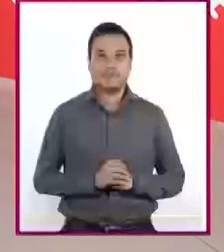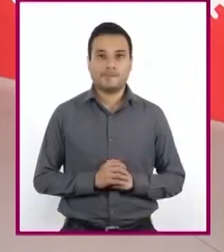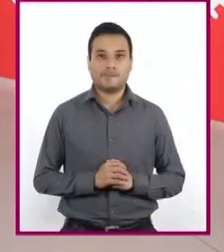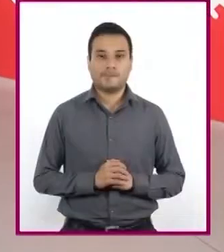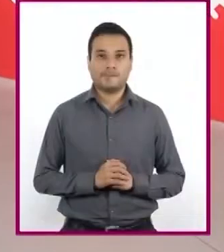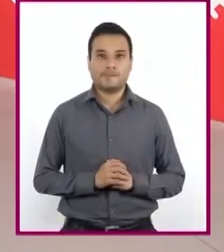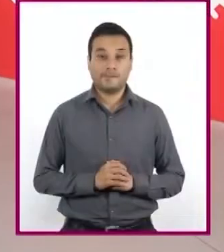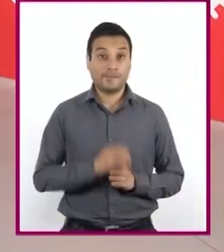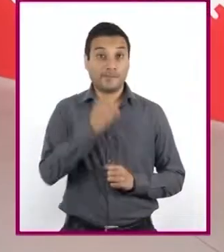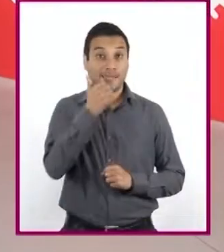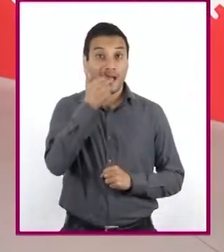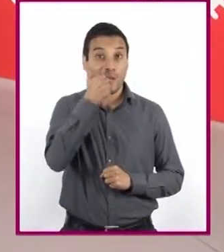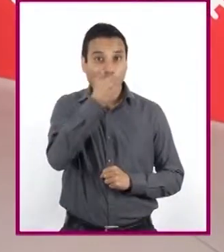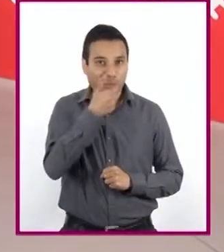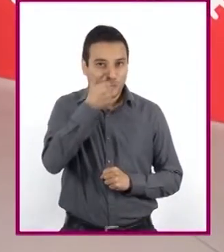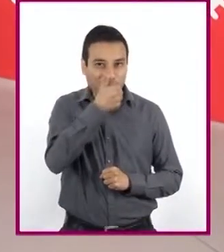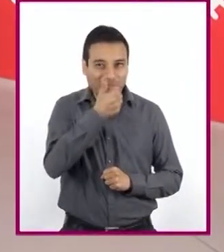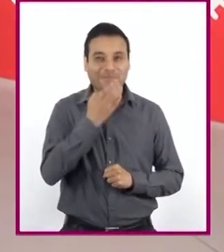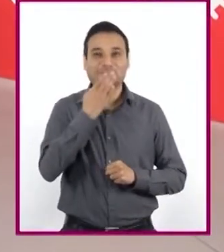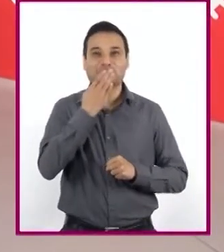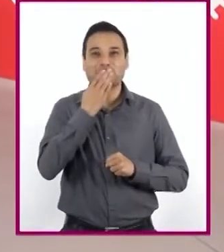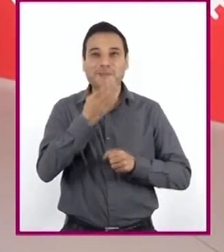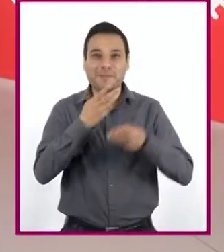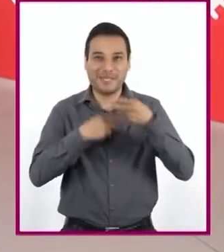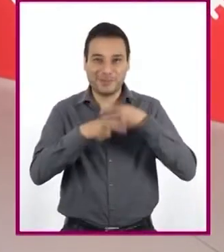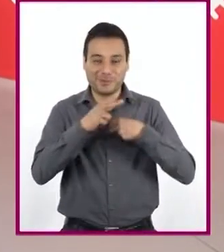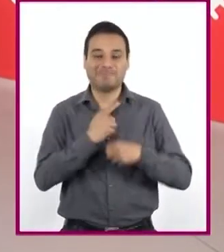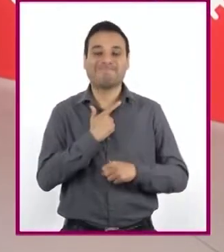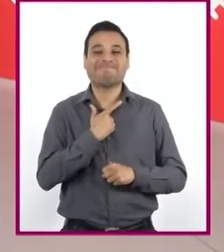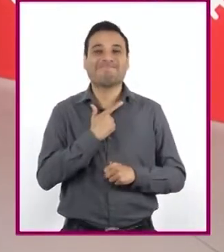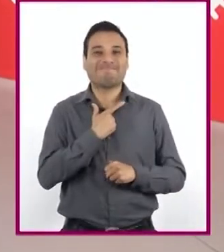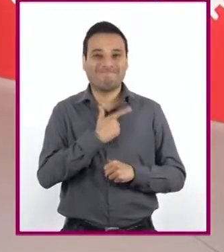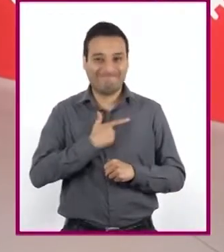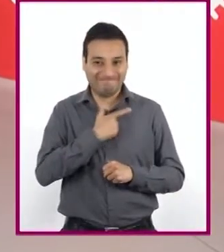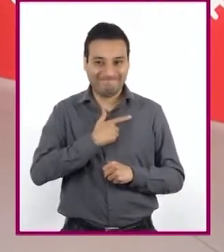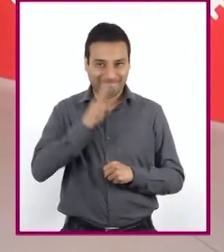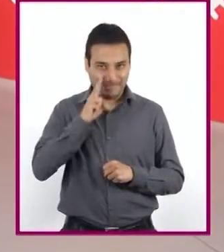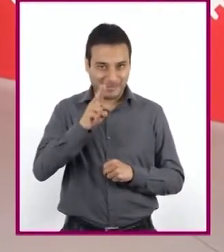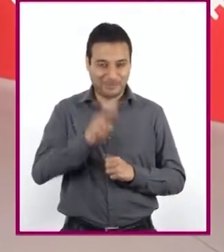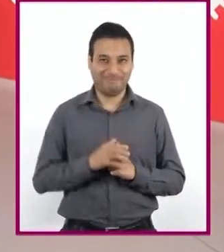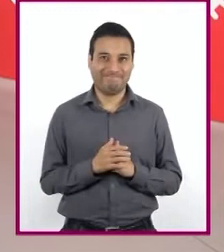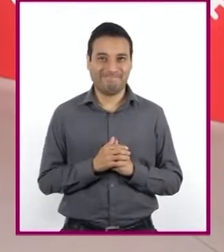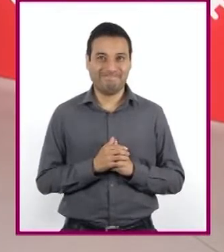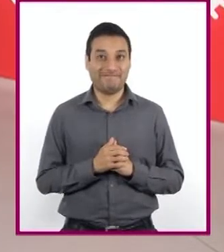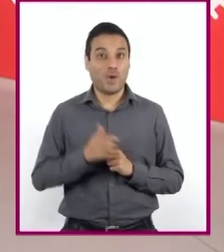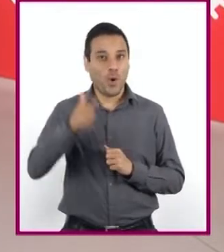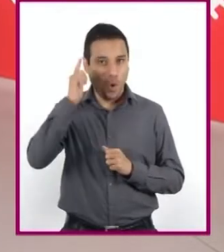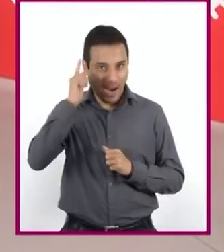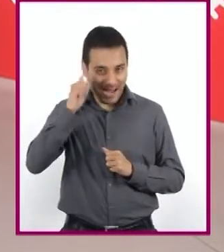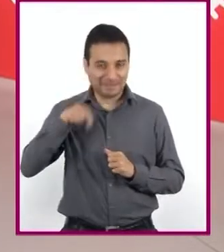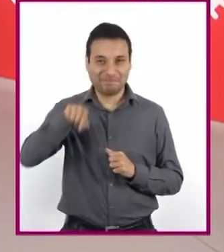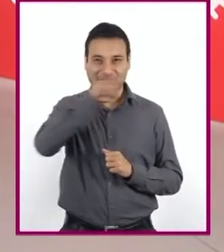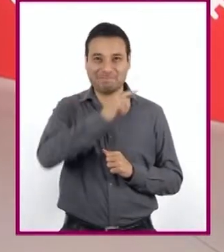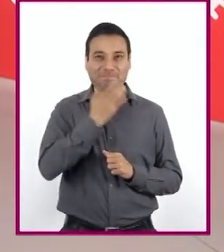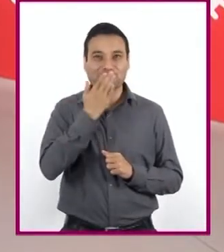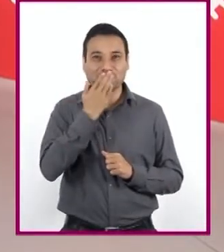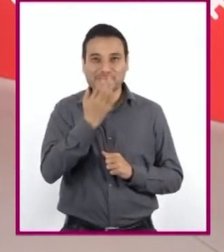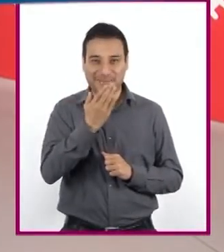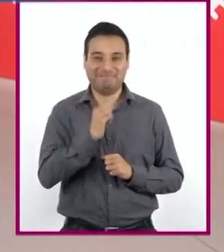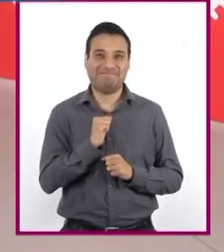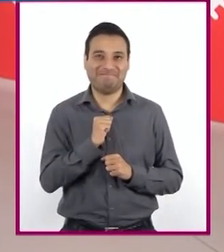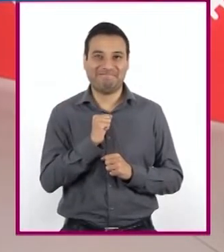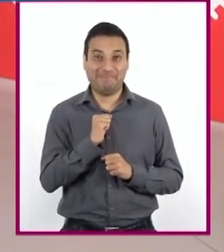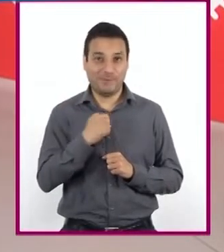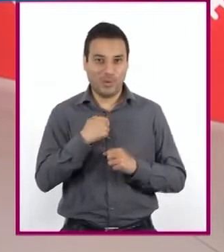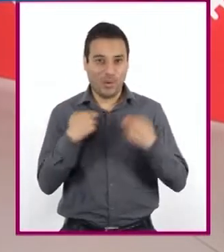Alumnas y alumnos, bienvenidas y bienvenidos. Me da mucho gusto verlos nuevamente. Espero se encuentren muy bien. Soy